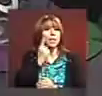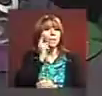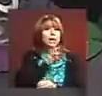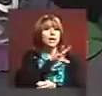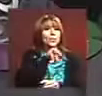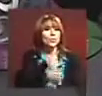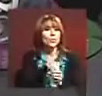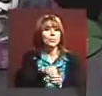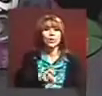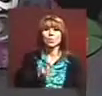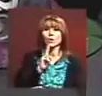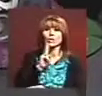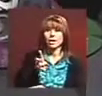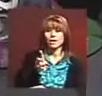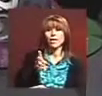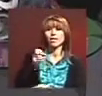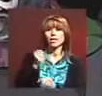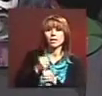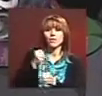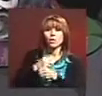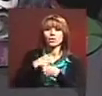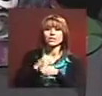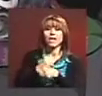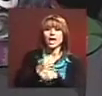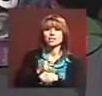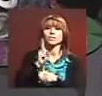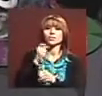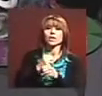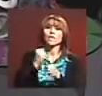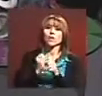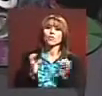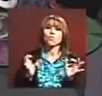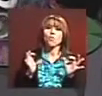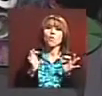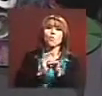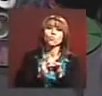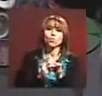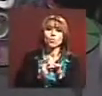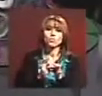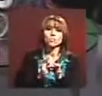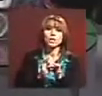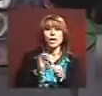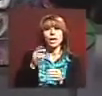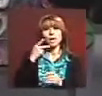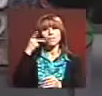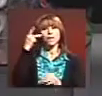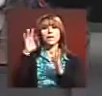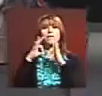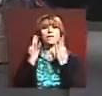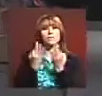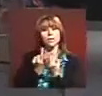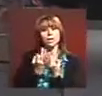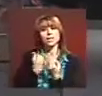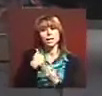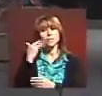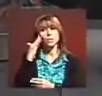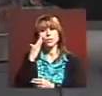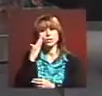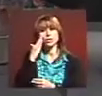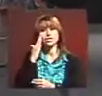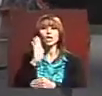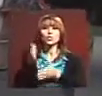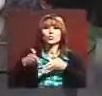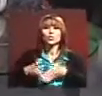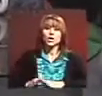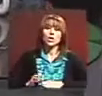Bueno, en realidad que el trabajo que se hace es conjunto. El padre de familia llega con sus preocupaciones, tiene un hijo 24 horas, en el caso nuestro están con